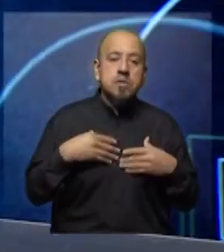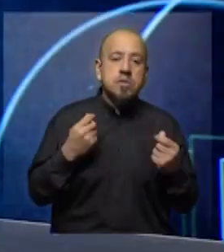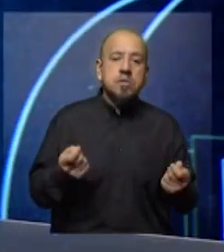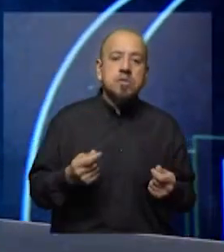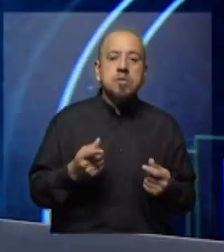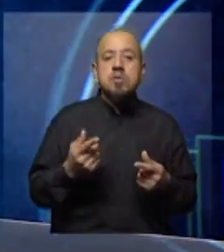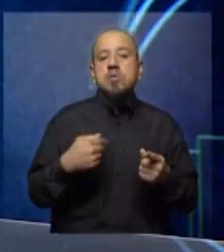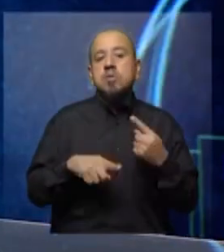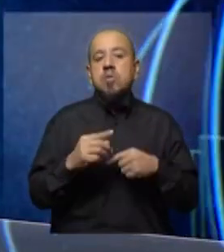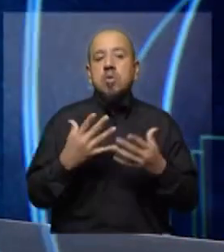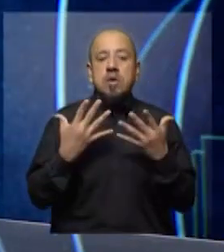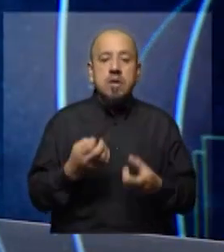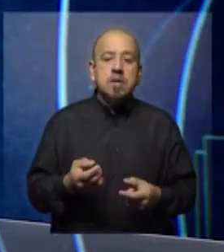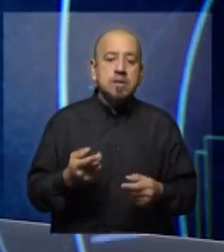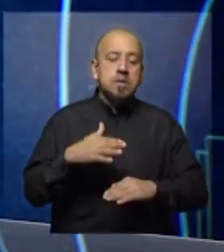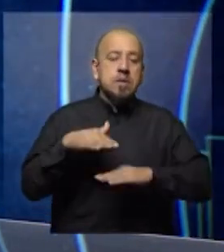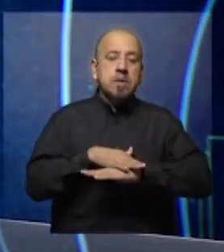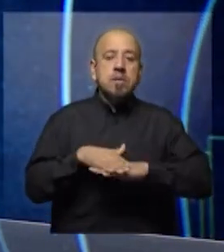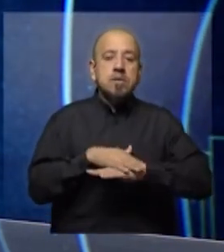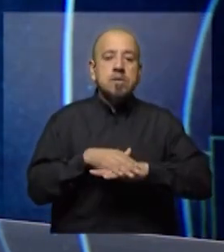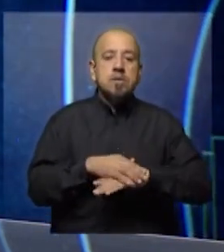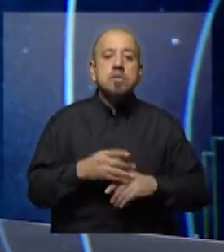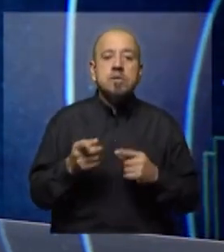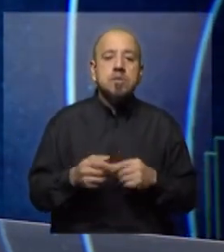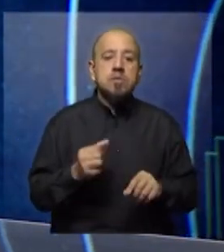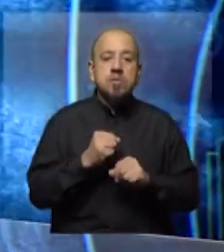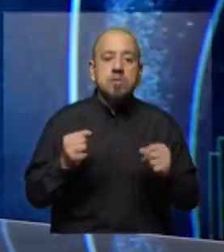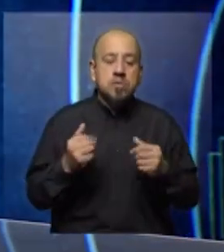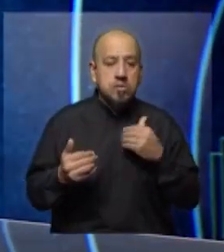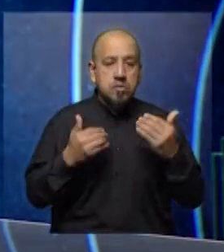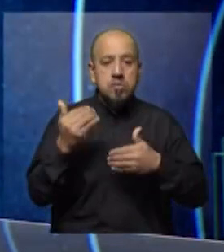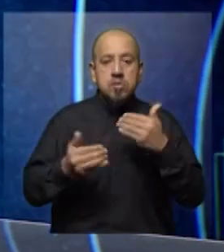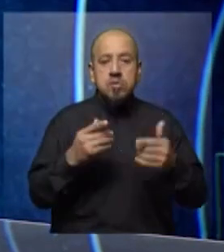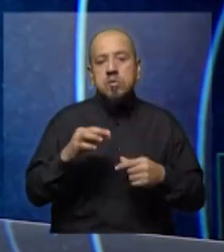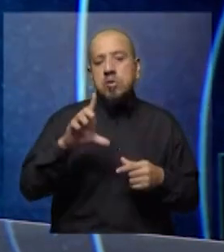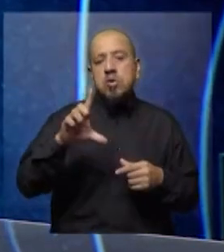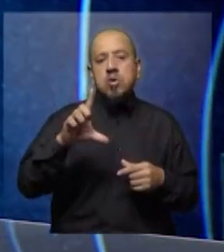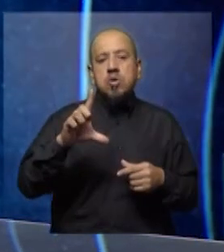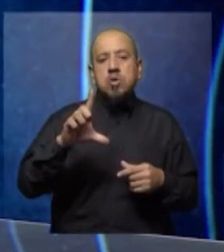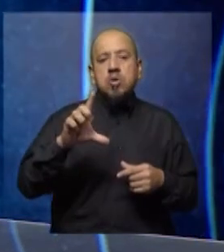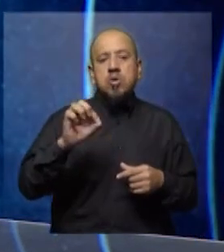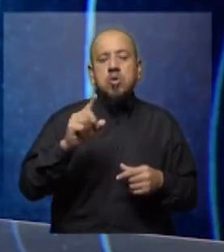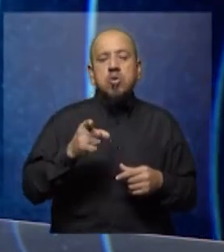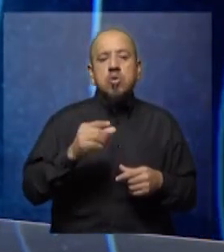núcleo central los hipócres la base primera de la cual después se van a derivar lógica razonamientos Pero existe